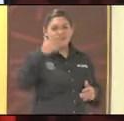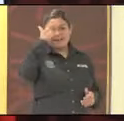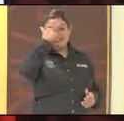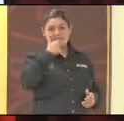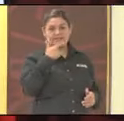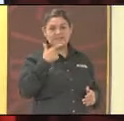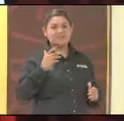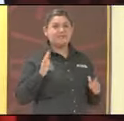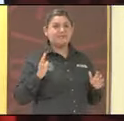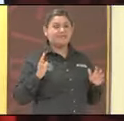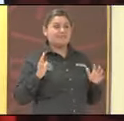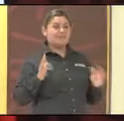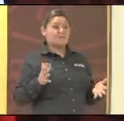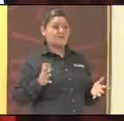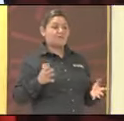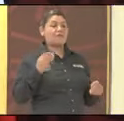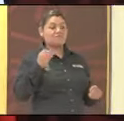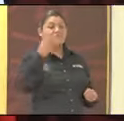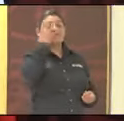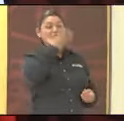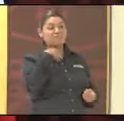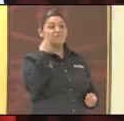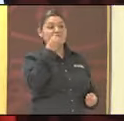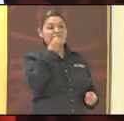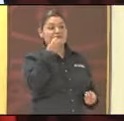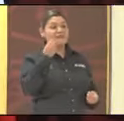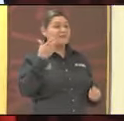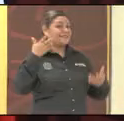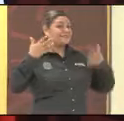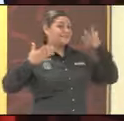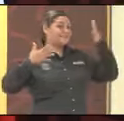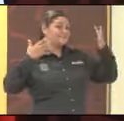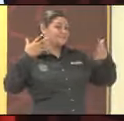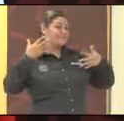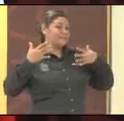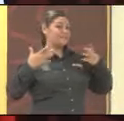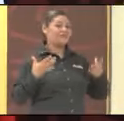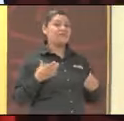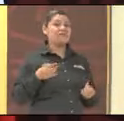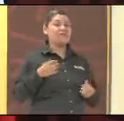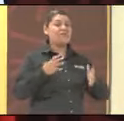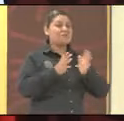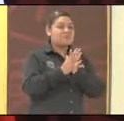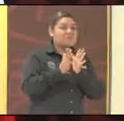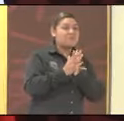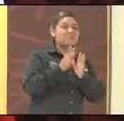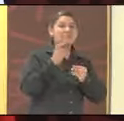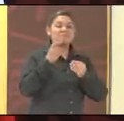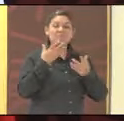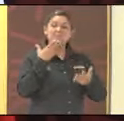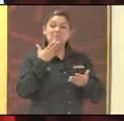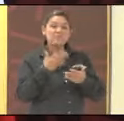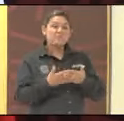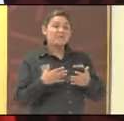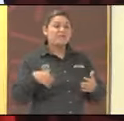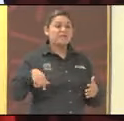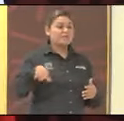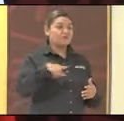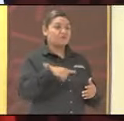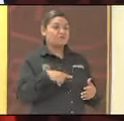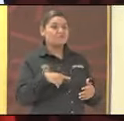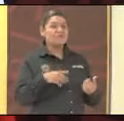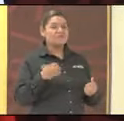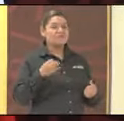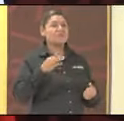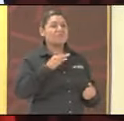ya tuvo un evento muy, muy bonito, la verdad muy alegre, muy participativo, muy colaborativo y pues creo